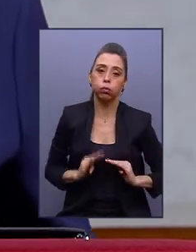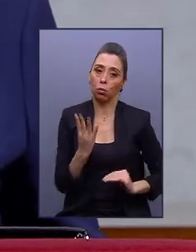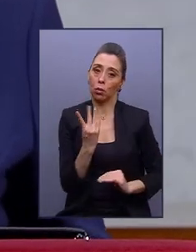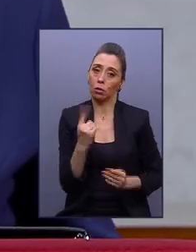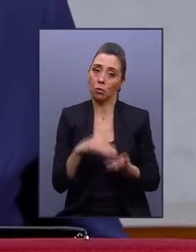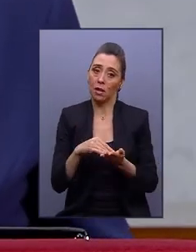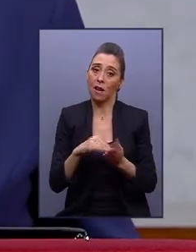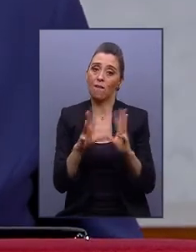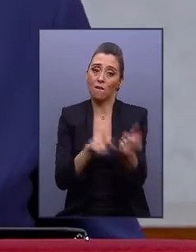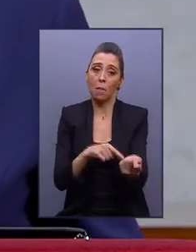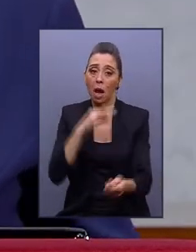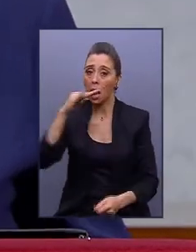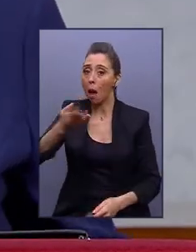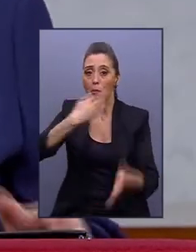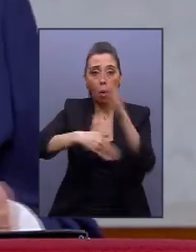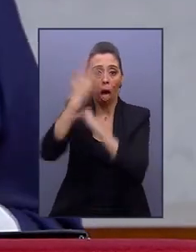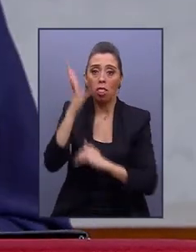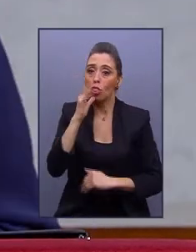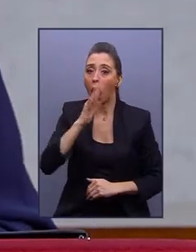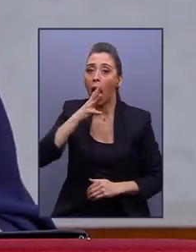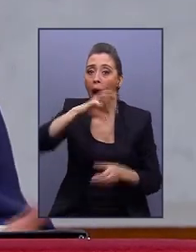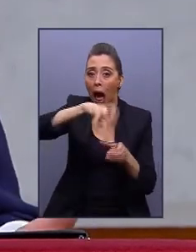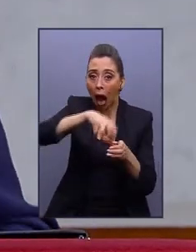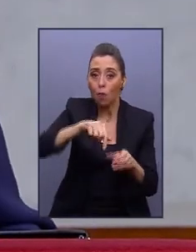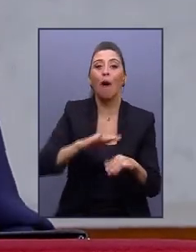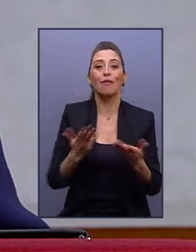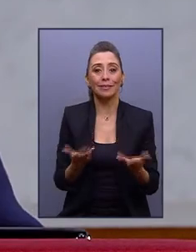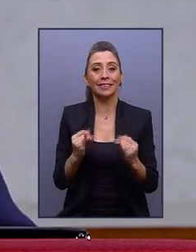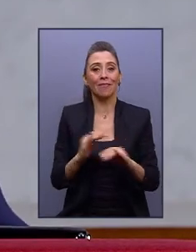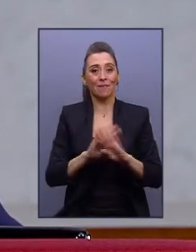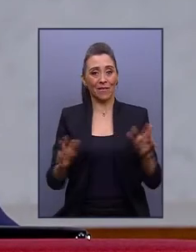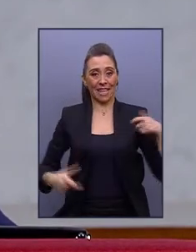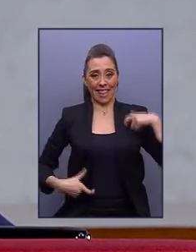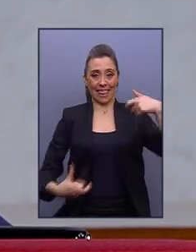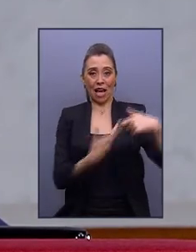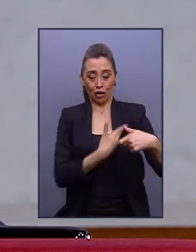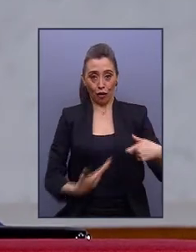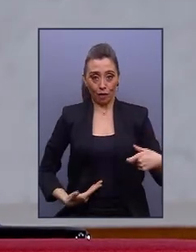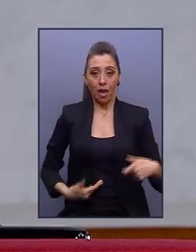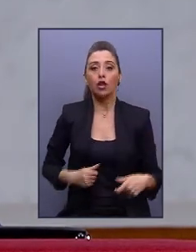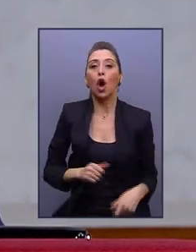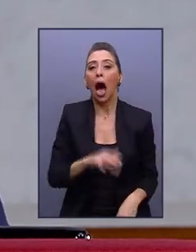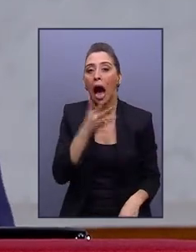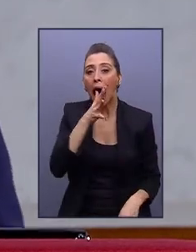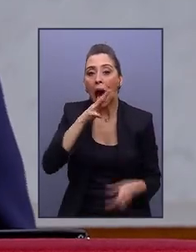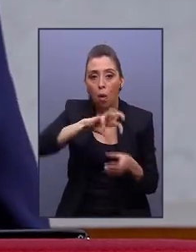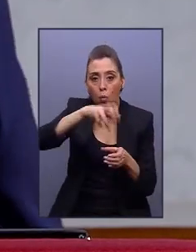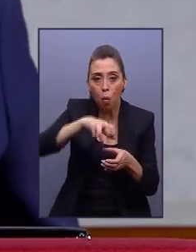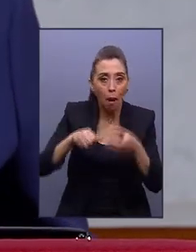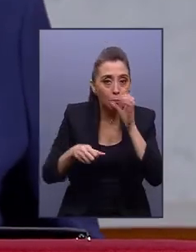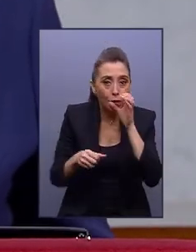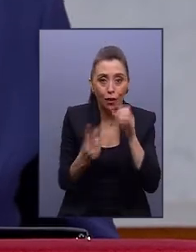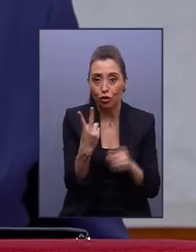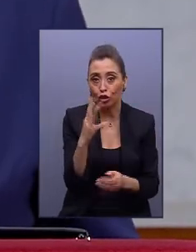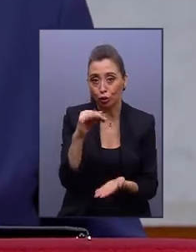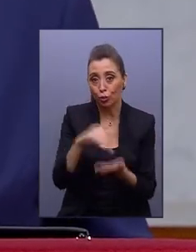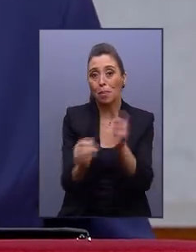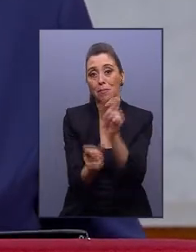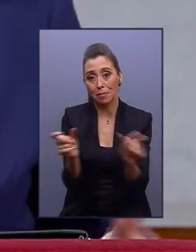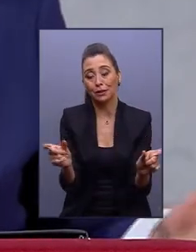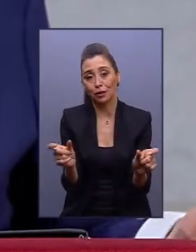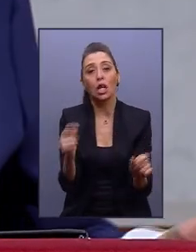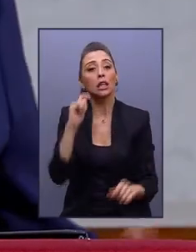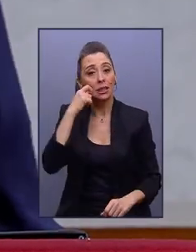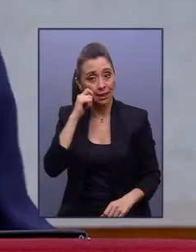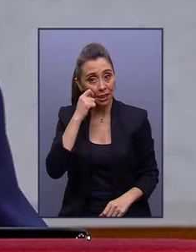41.000 familias en el campo. Al finalizar el gobierno, habremos abastecido de agua potable a casi 250.000 personas,